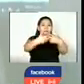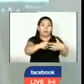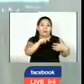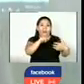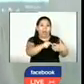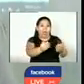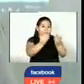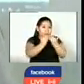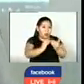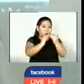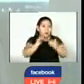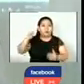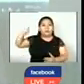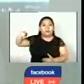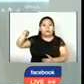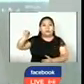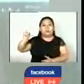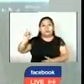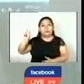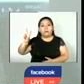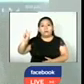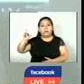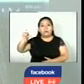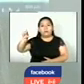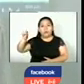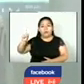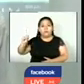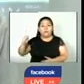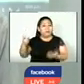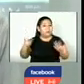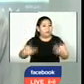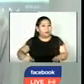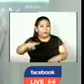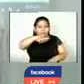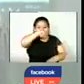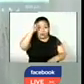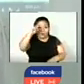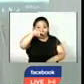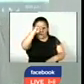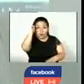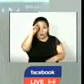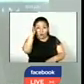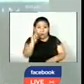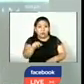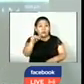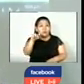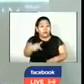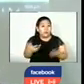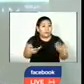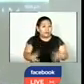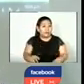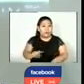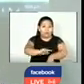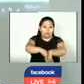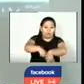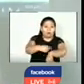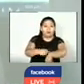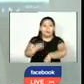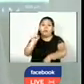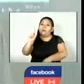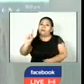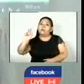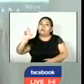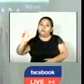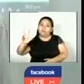potabilización las pavas estos trabajos durante todas estas 13 horas se han